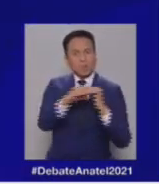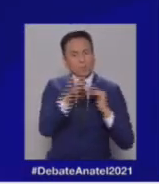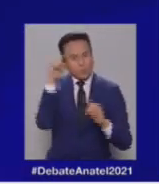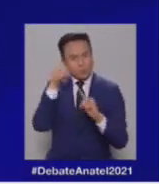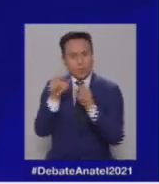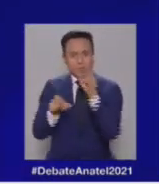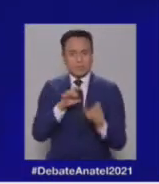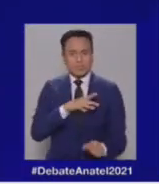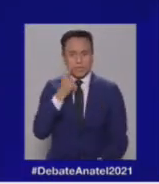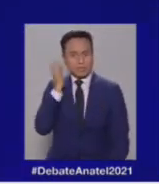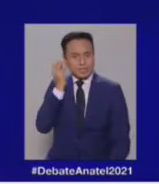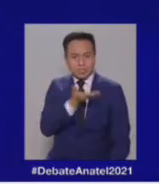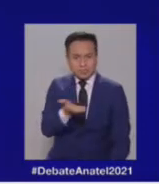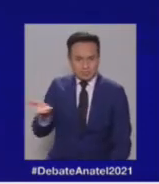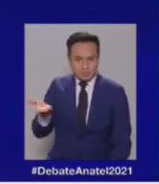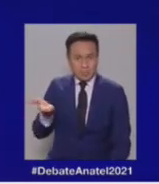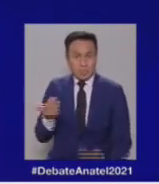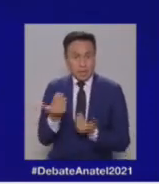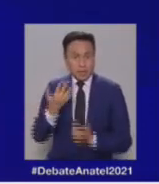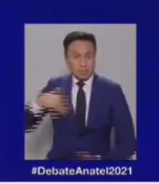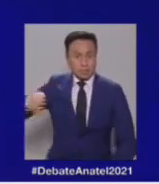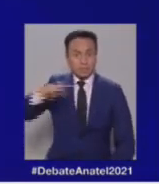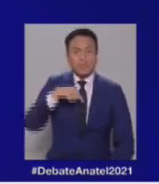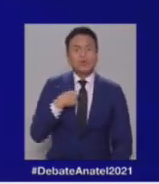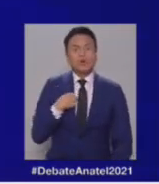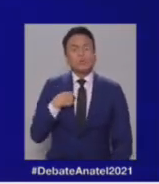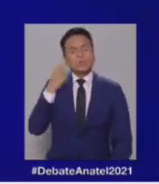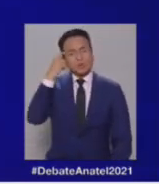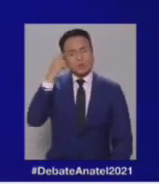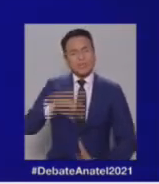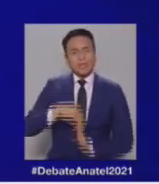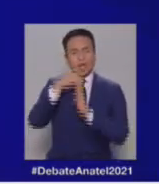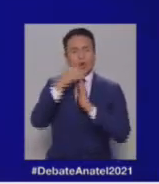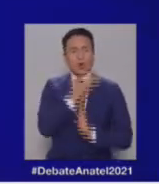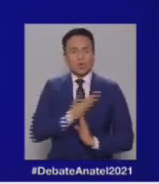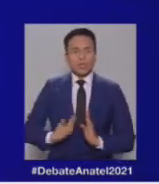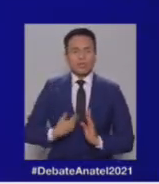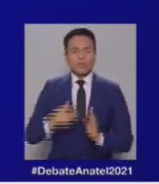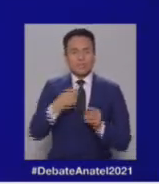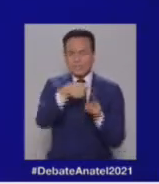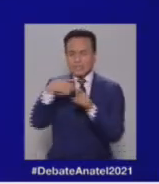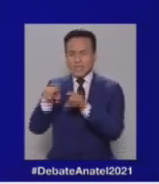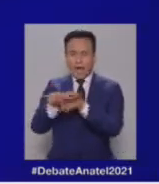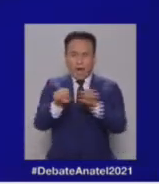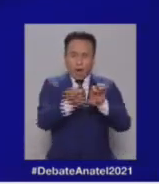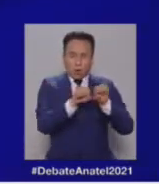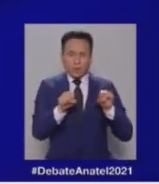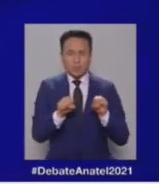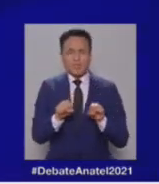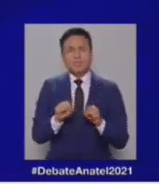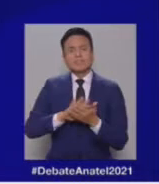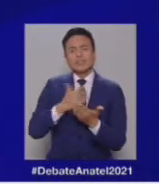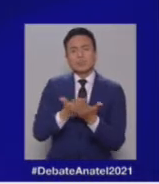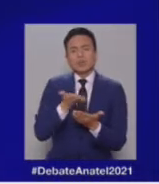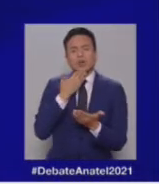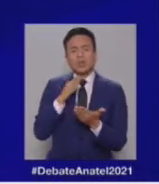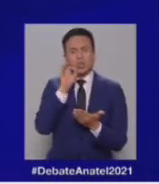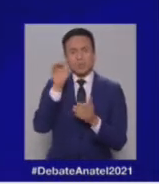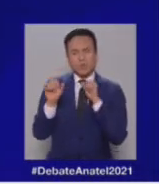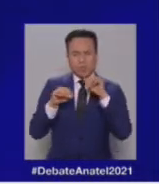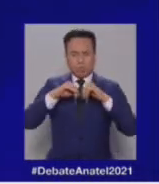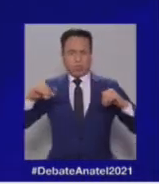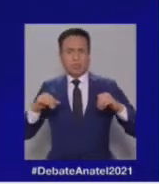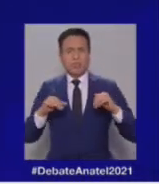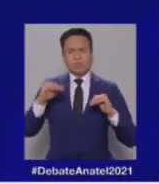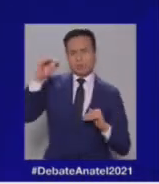dispuesto a someterse a una investigación con sede judicial o mediante protocolo feminista. Por su parte, José Antonio Kast